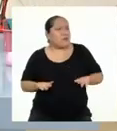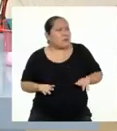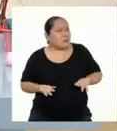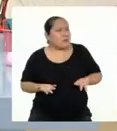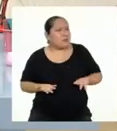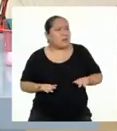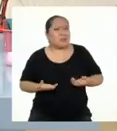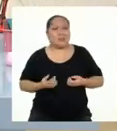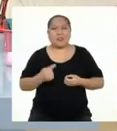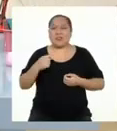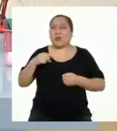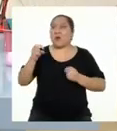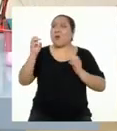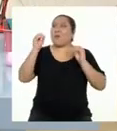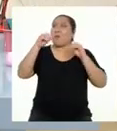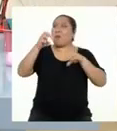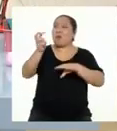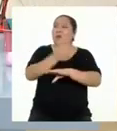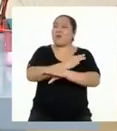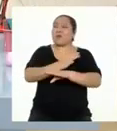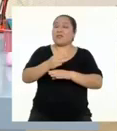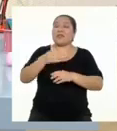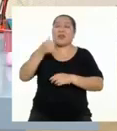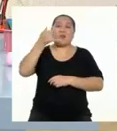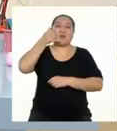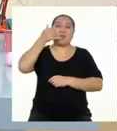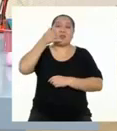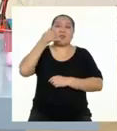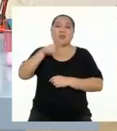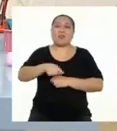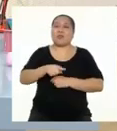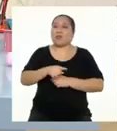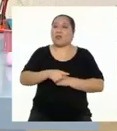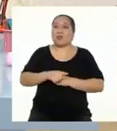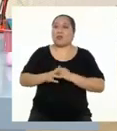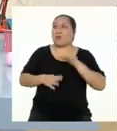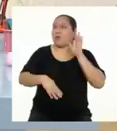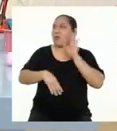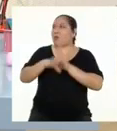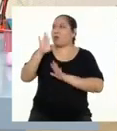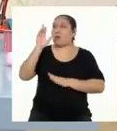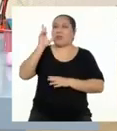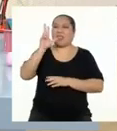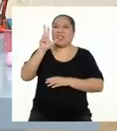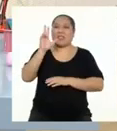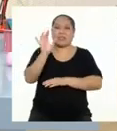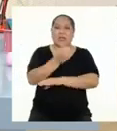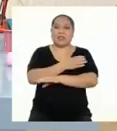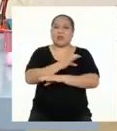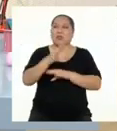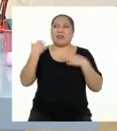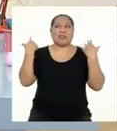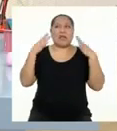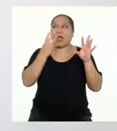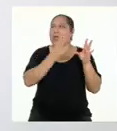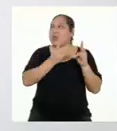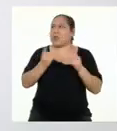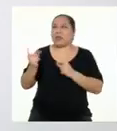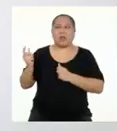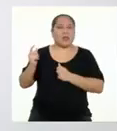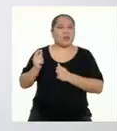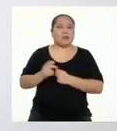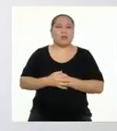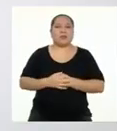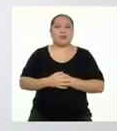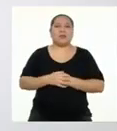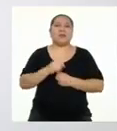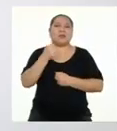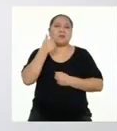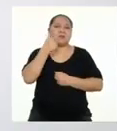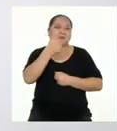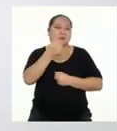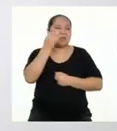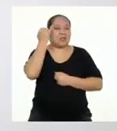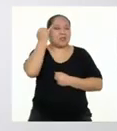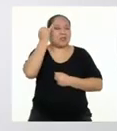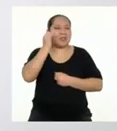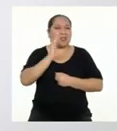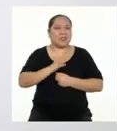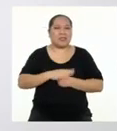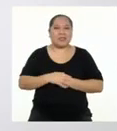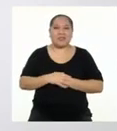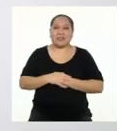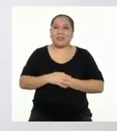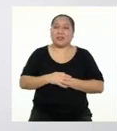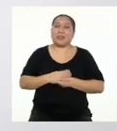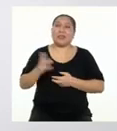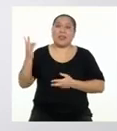eso? Pongo música en mi celular y no me demoro más de lo que dura escuchar 3 canciones. Buena idea.